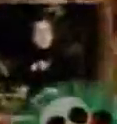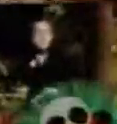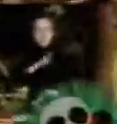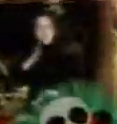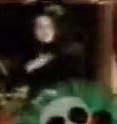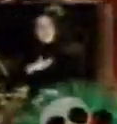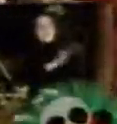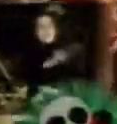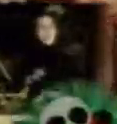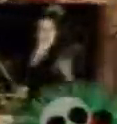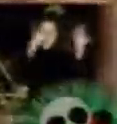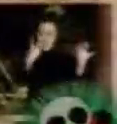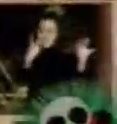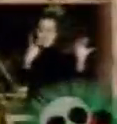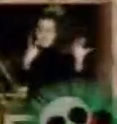siete